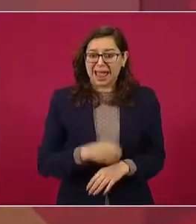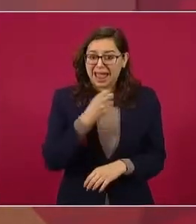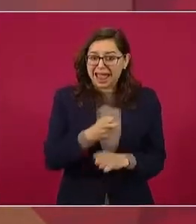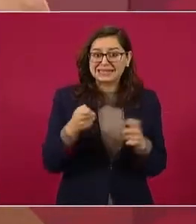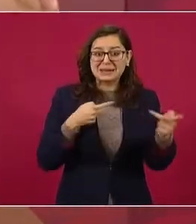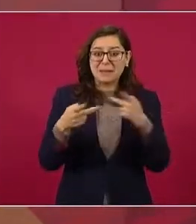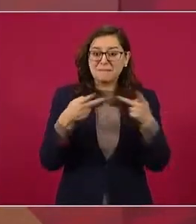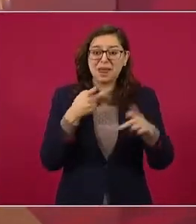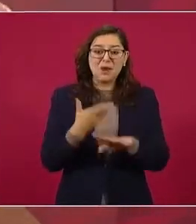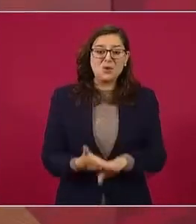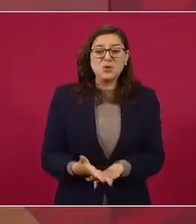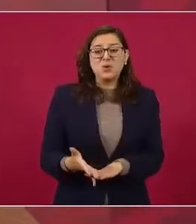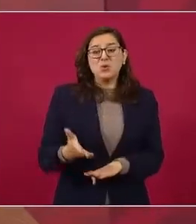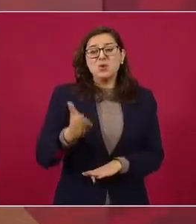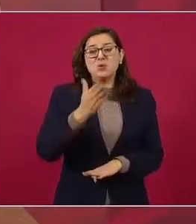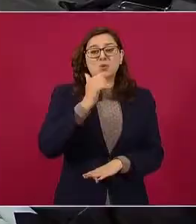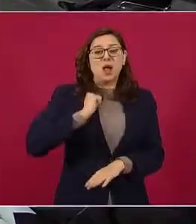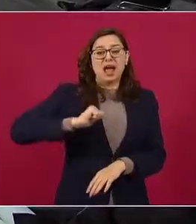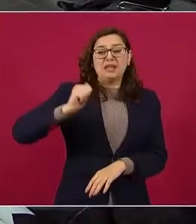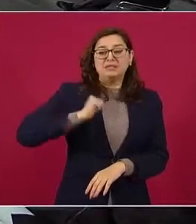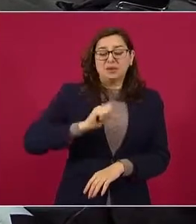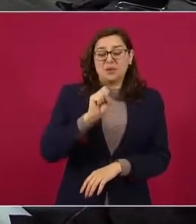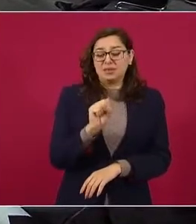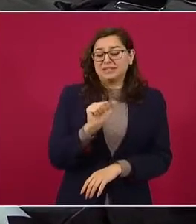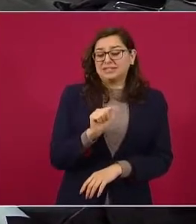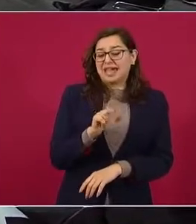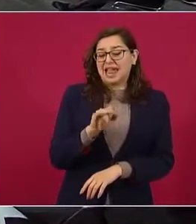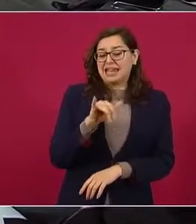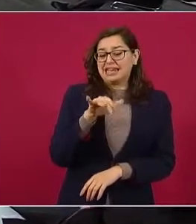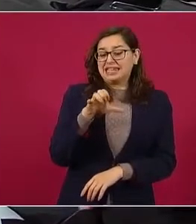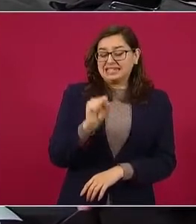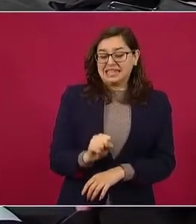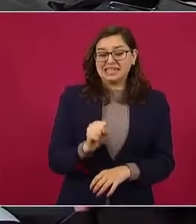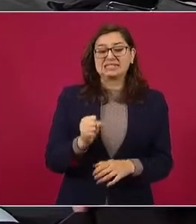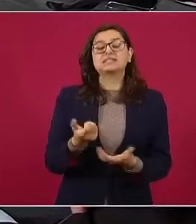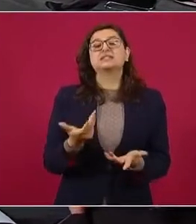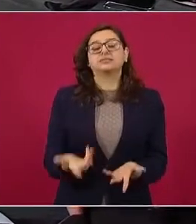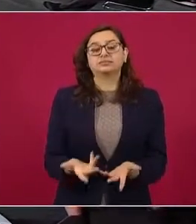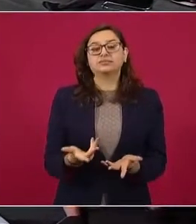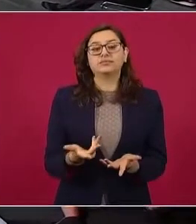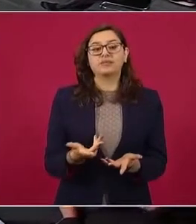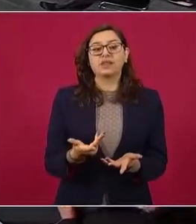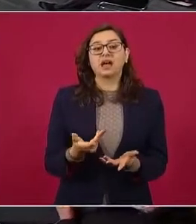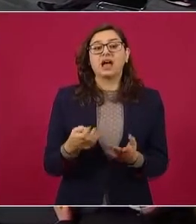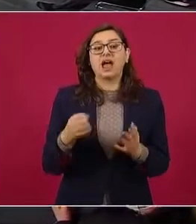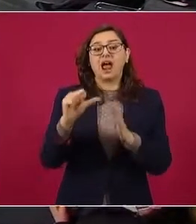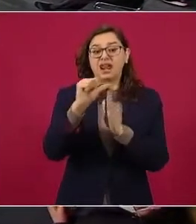que reformaron el artículo 3, siendo secretario de Educación Zedillo.